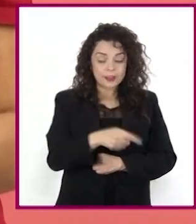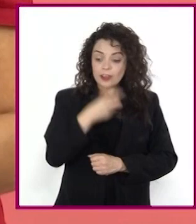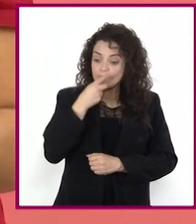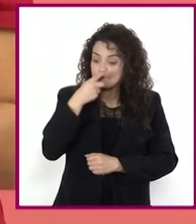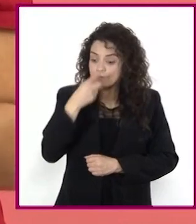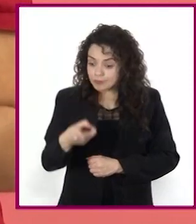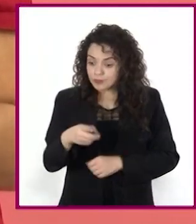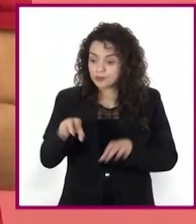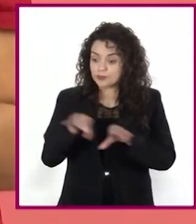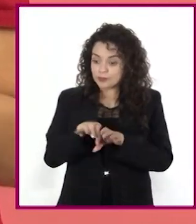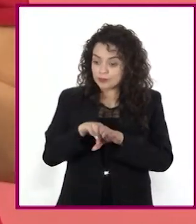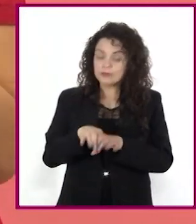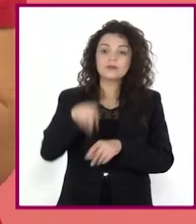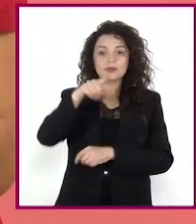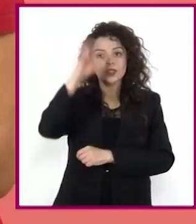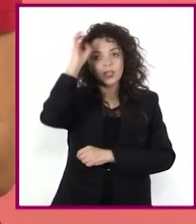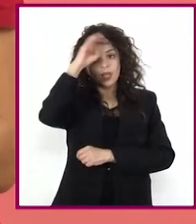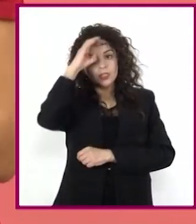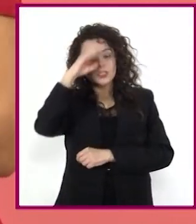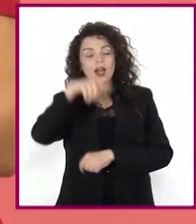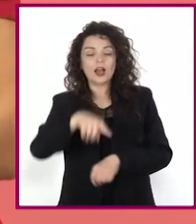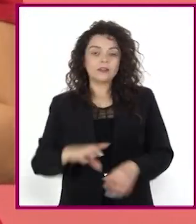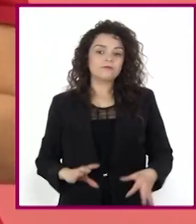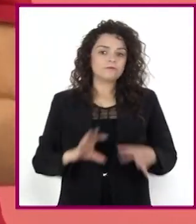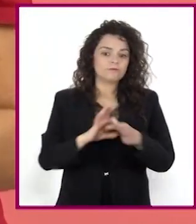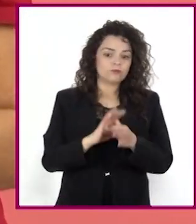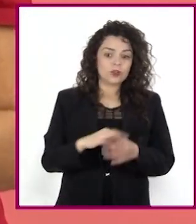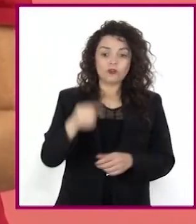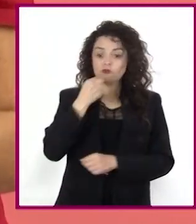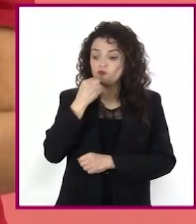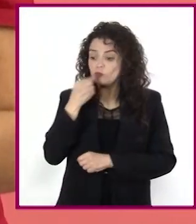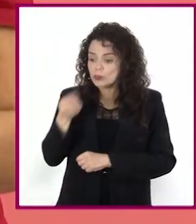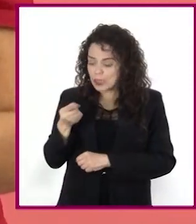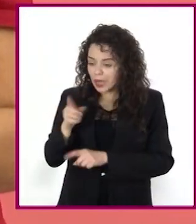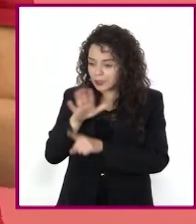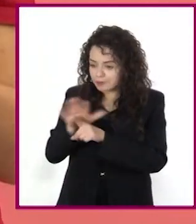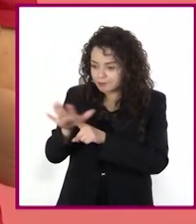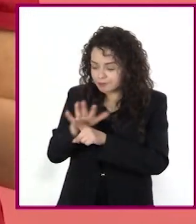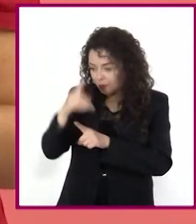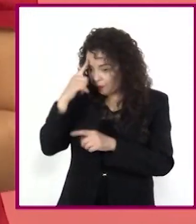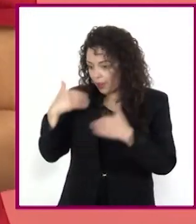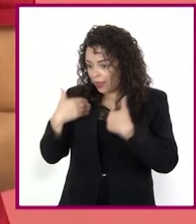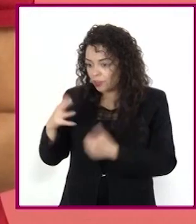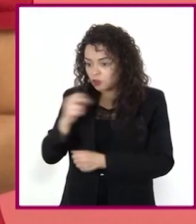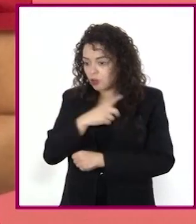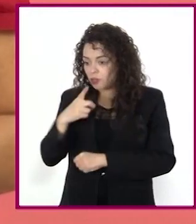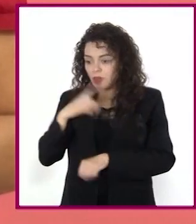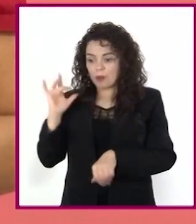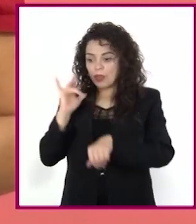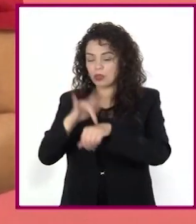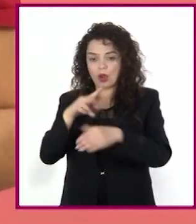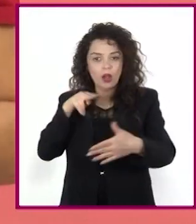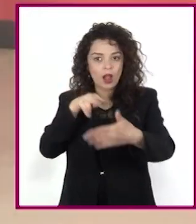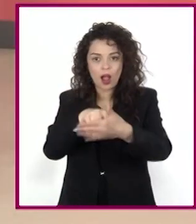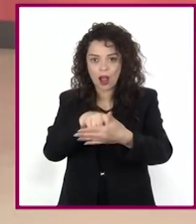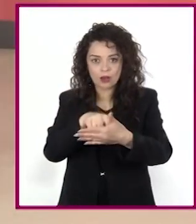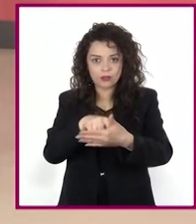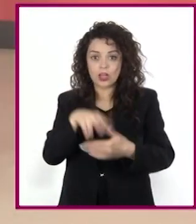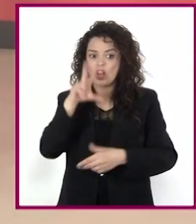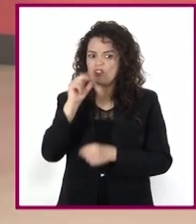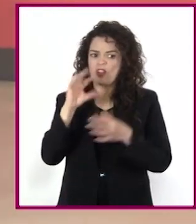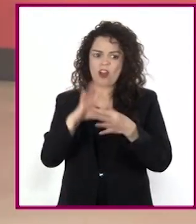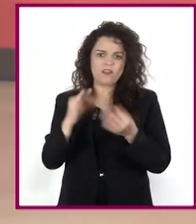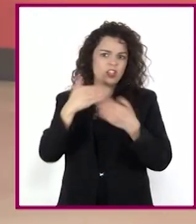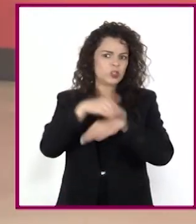del científico, lo adecuado es persuadir al niñito de que no toque los contactos, no informar acerca de los iones.